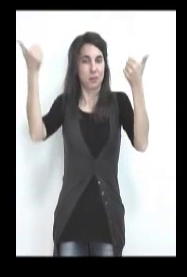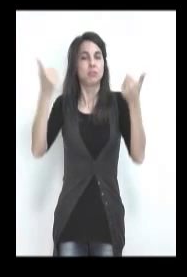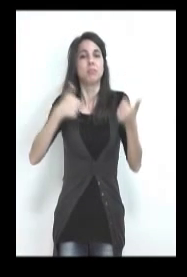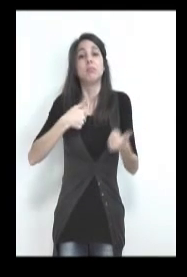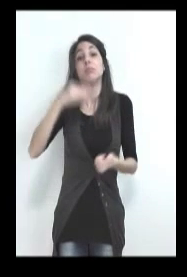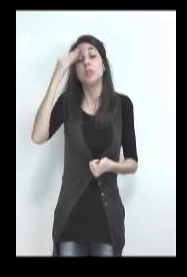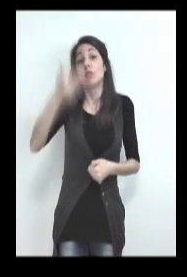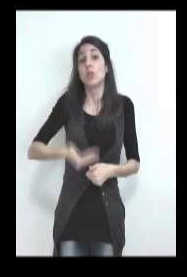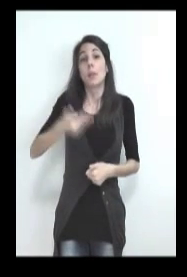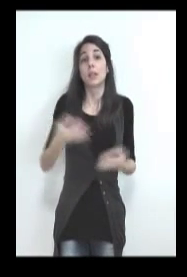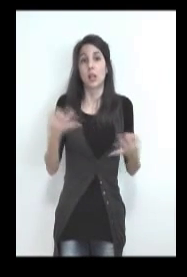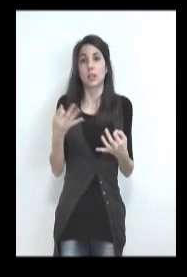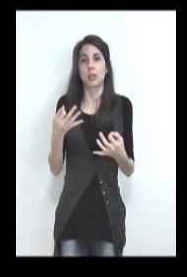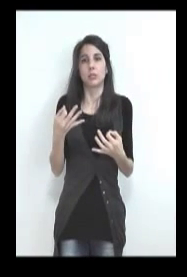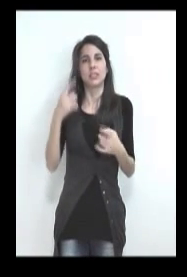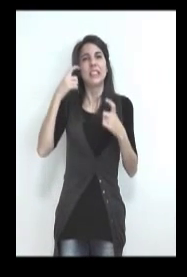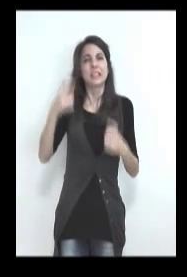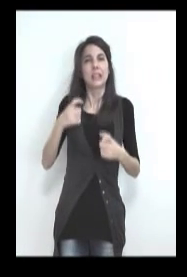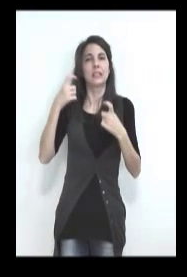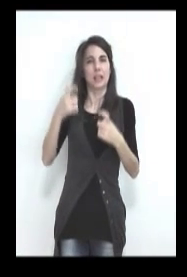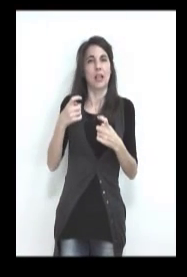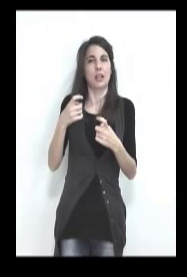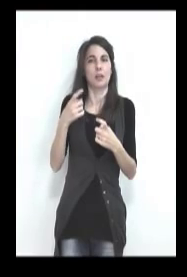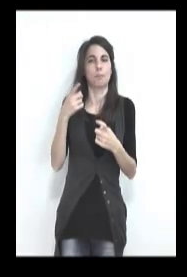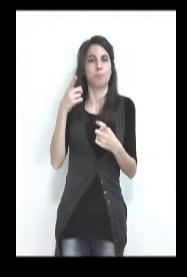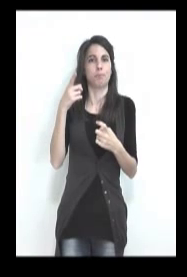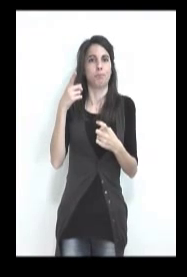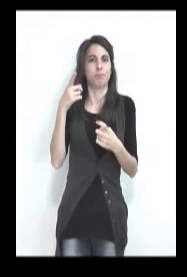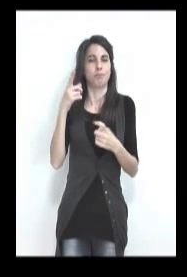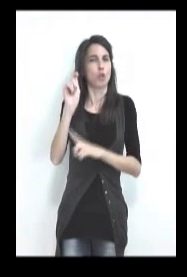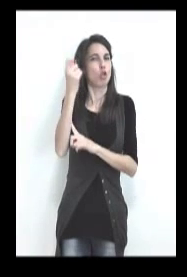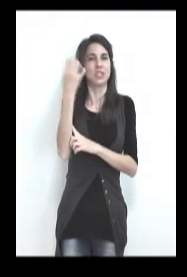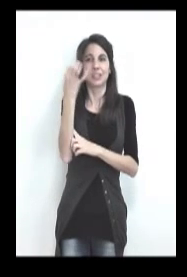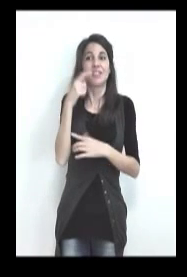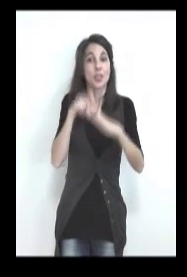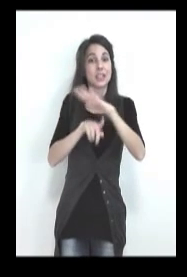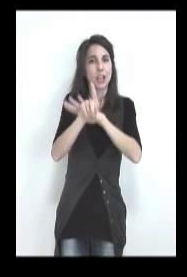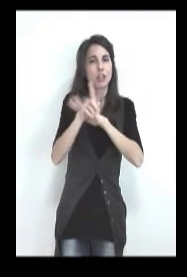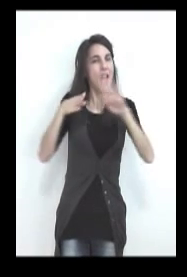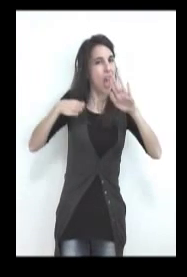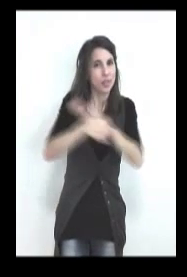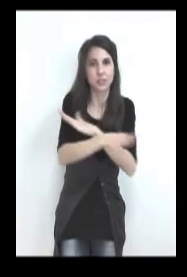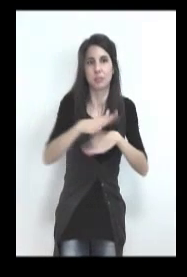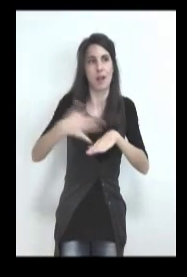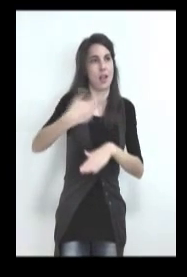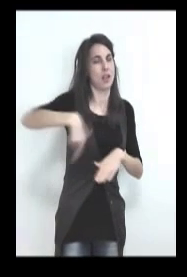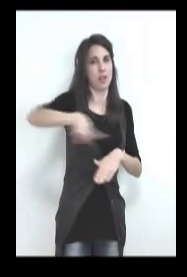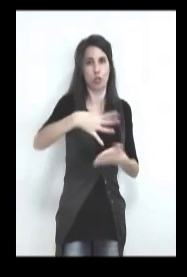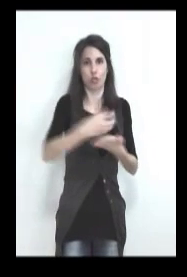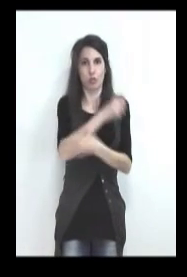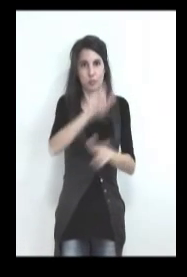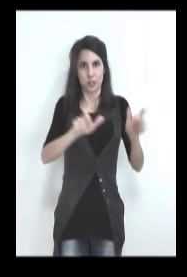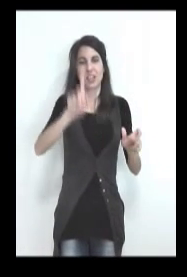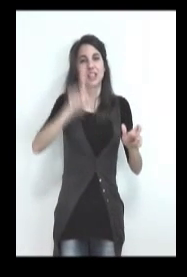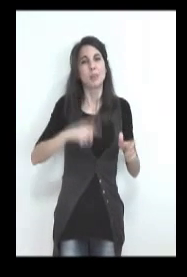fundamental perseguir que todos estos desarrollos sean accesibles para todas las personas, podamos implicar la participación